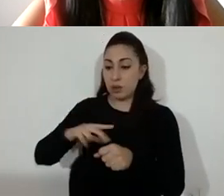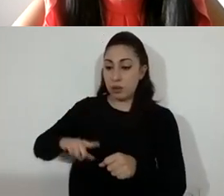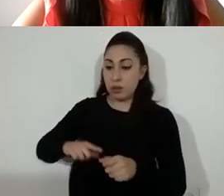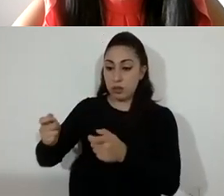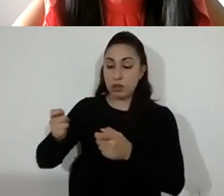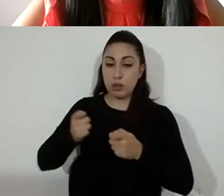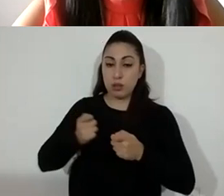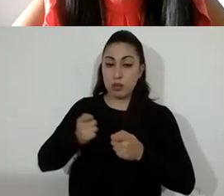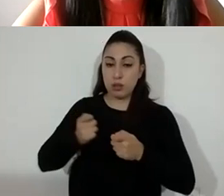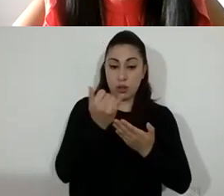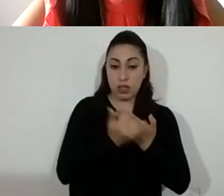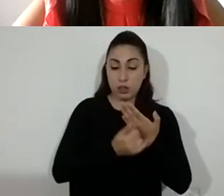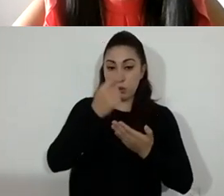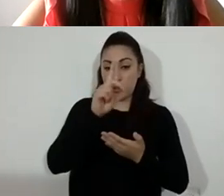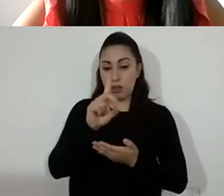un proyecto